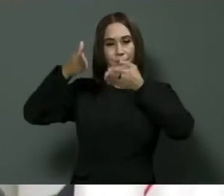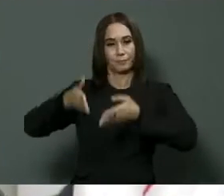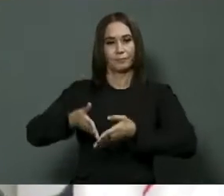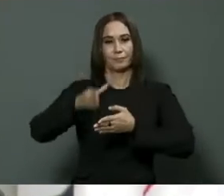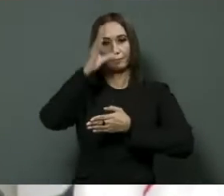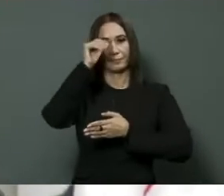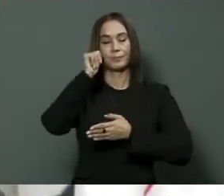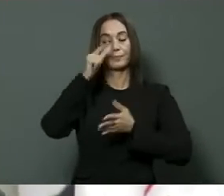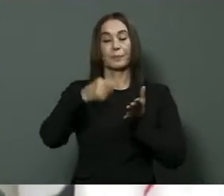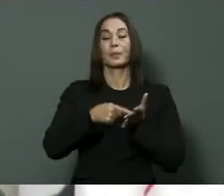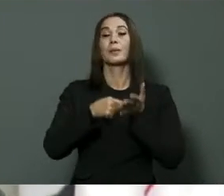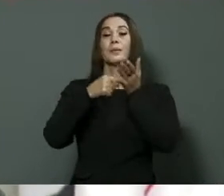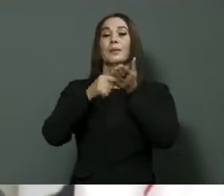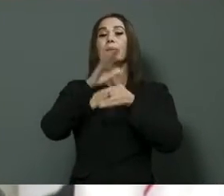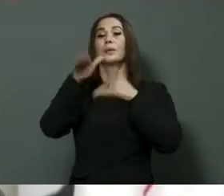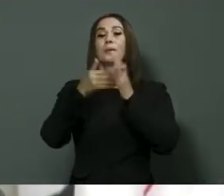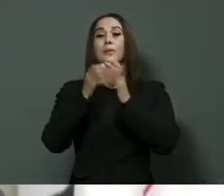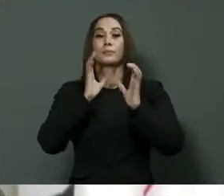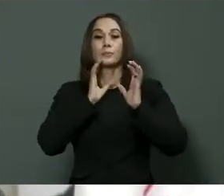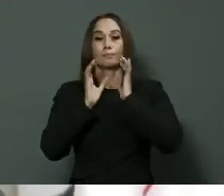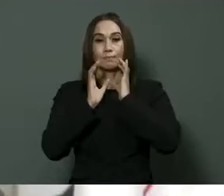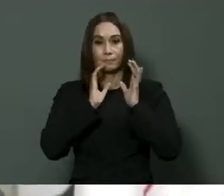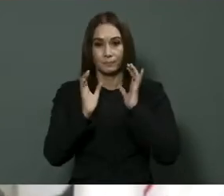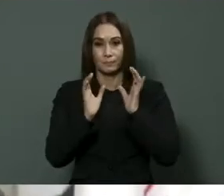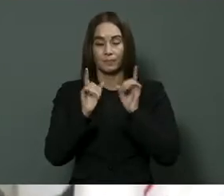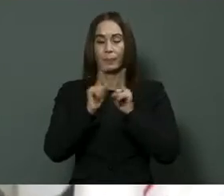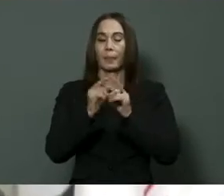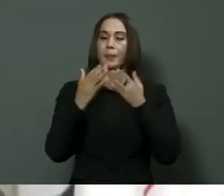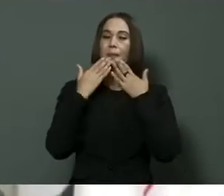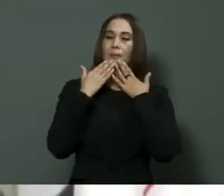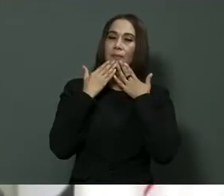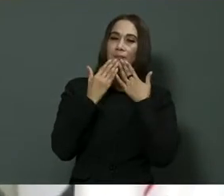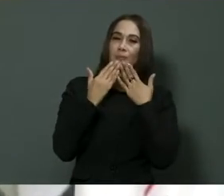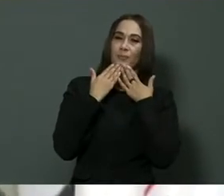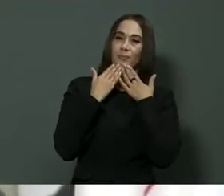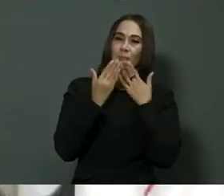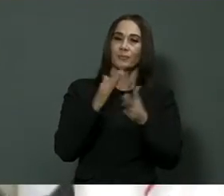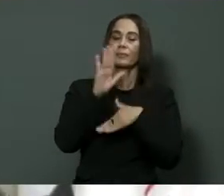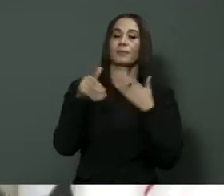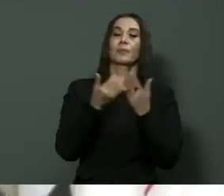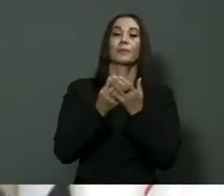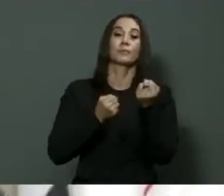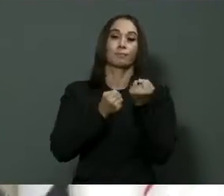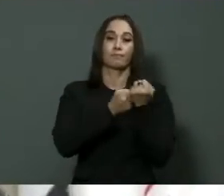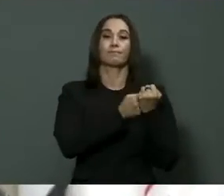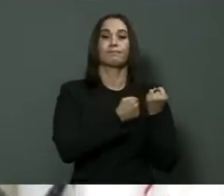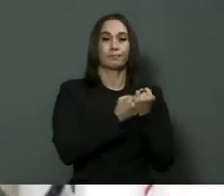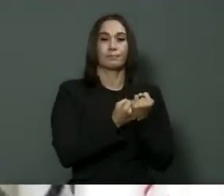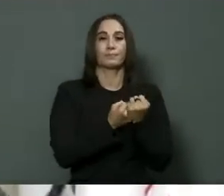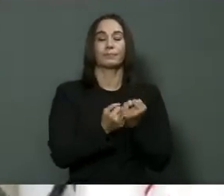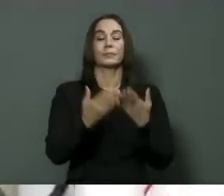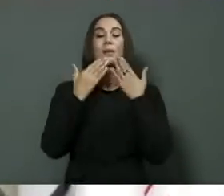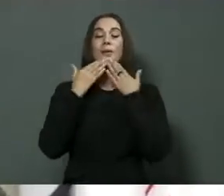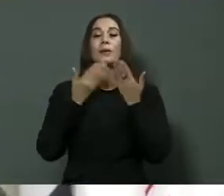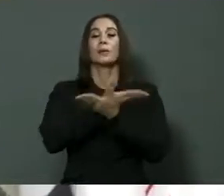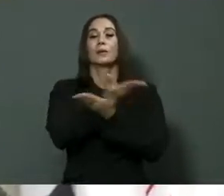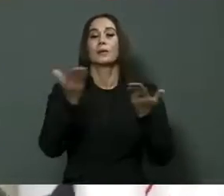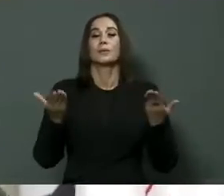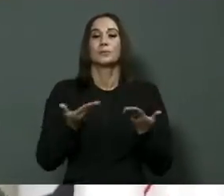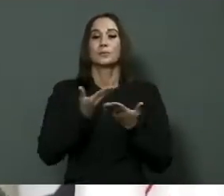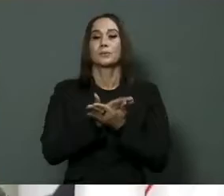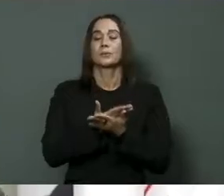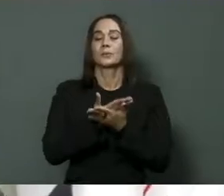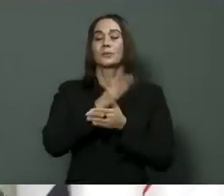maestros, representantes de los medios de comunicación, gracias como siempre por su gran apoyo. Gracias a ustedes,